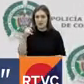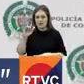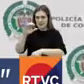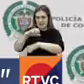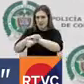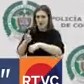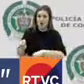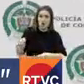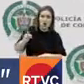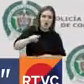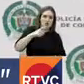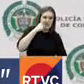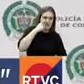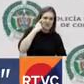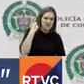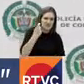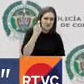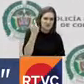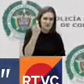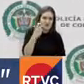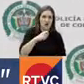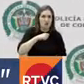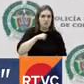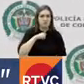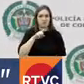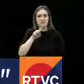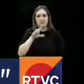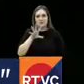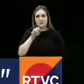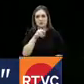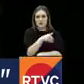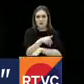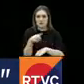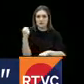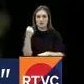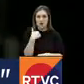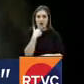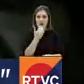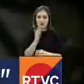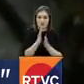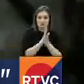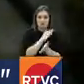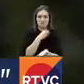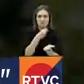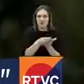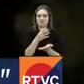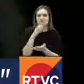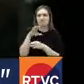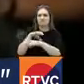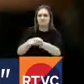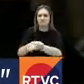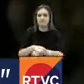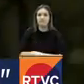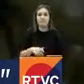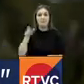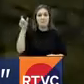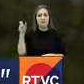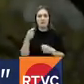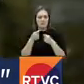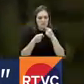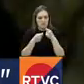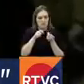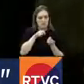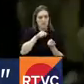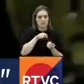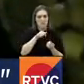hasta 150 millones de pesos para quien suministre información. El delincuente era el encargado de manejar las finanzas de la